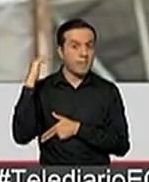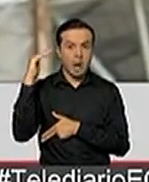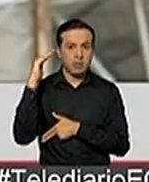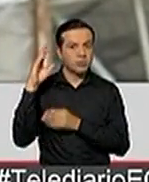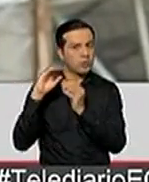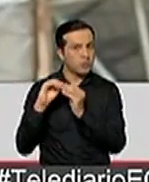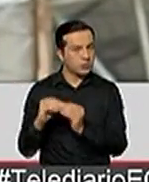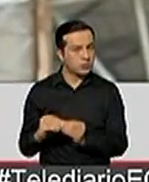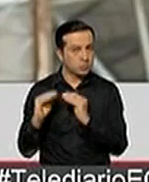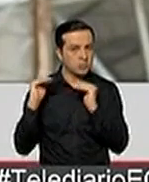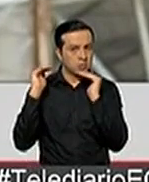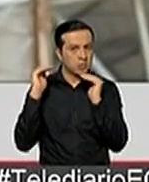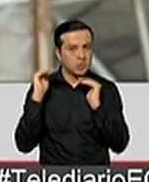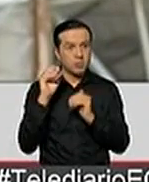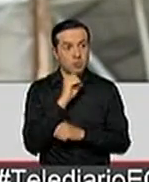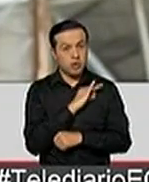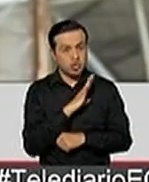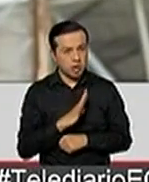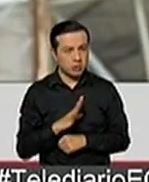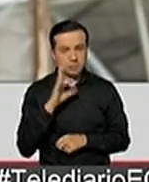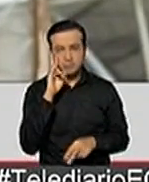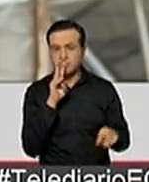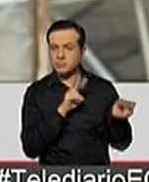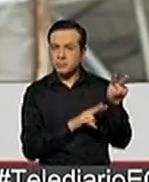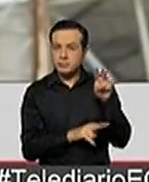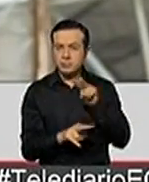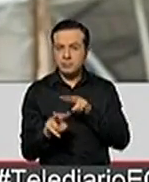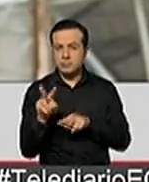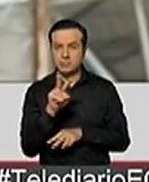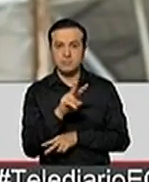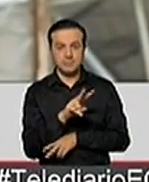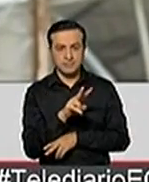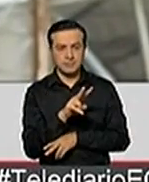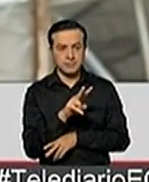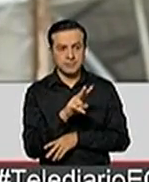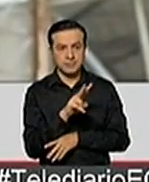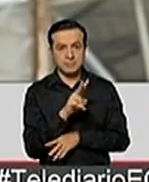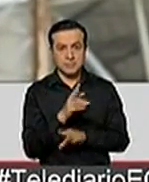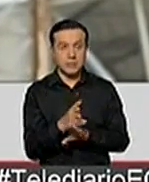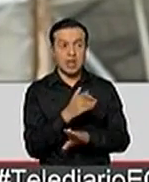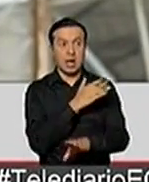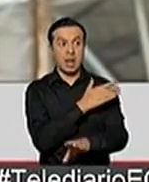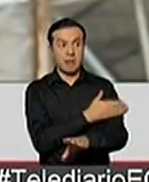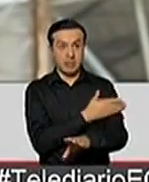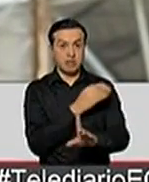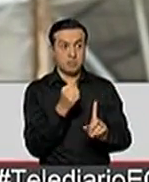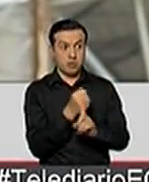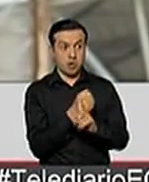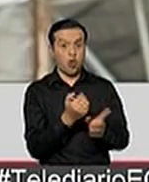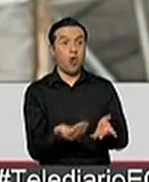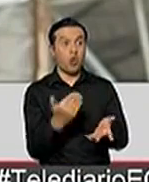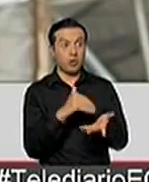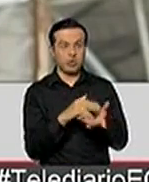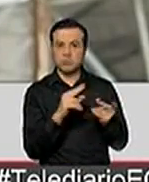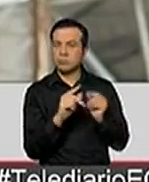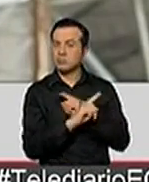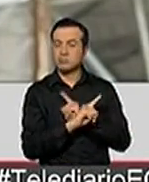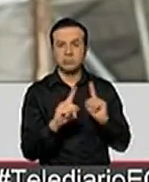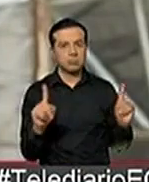de prevenir y desarticular para que lo vivido nunca vuelva a ocurrir en nuestro